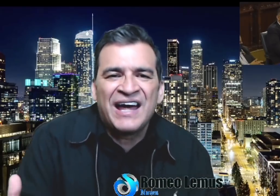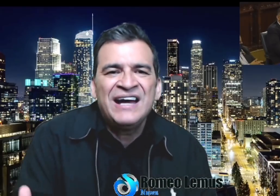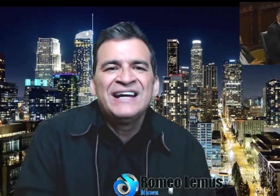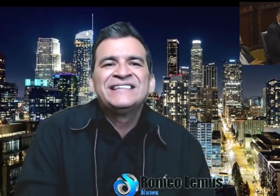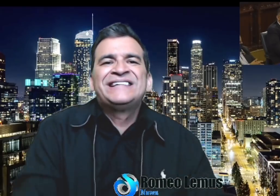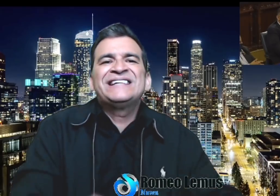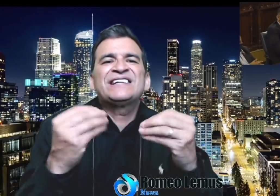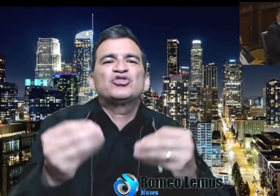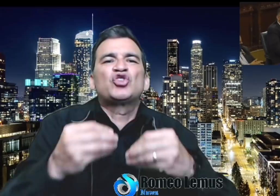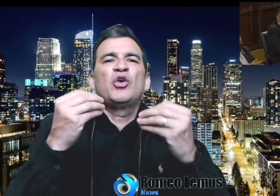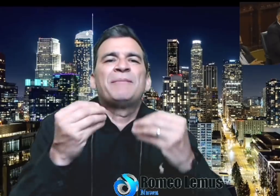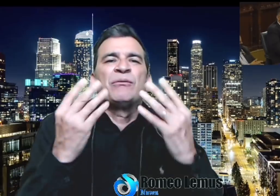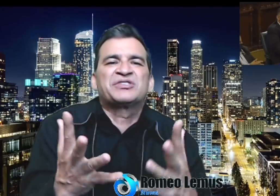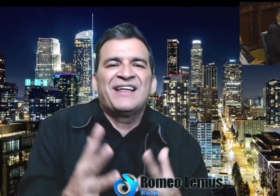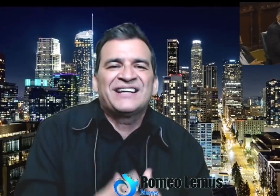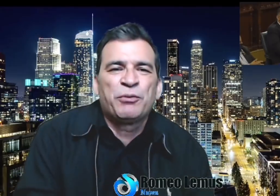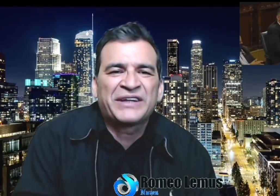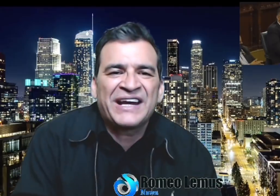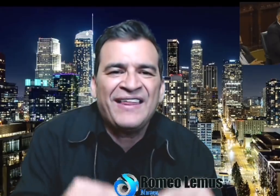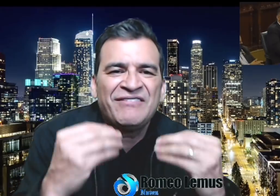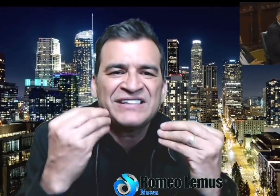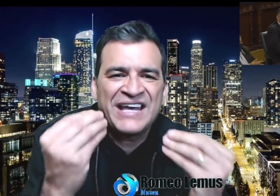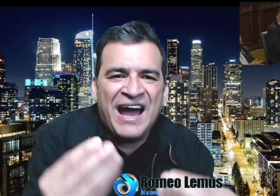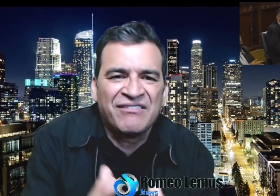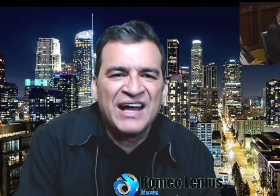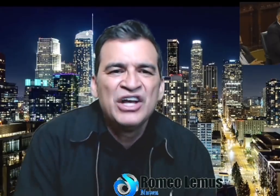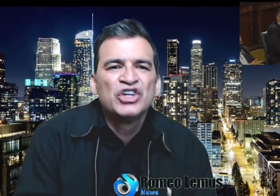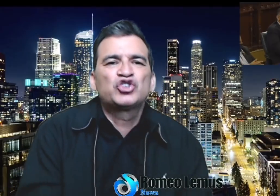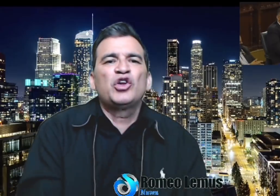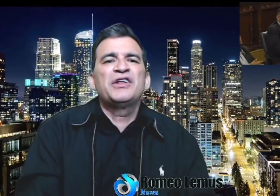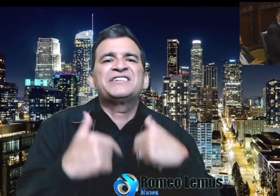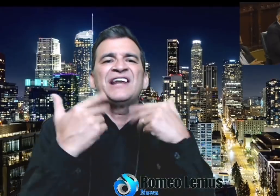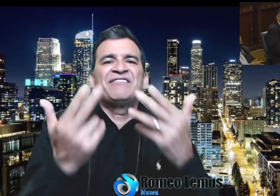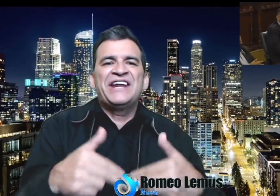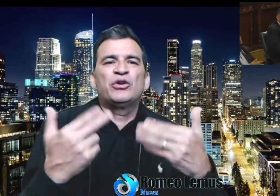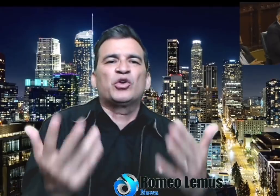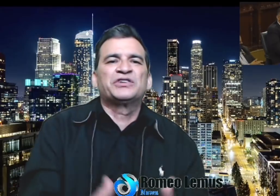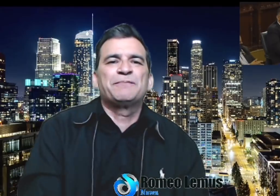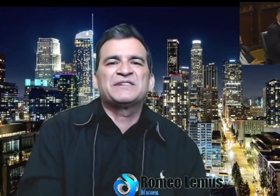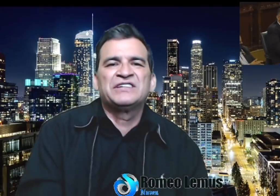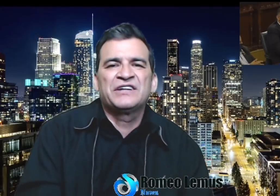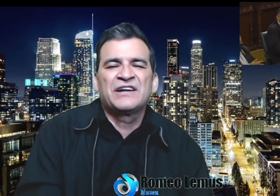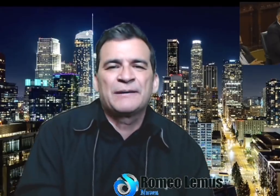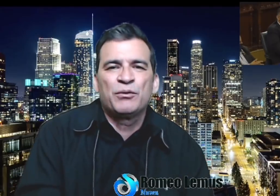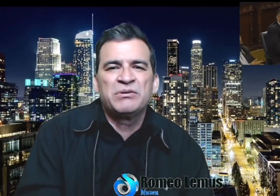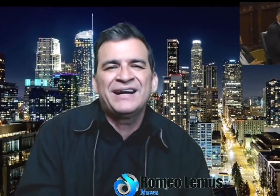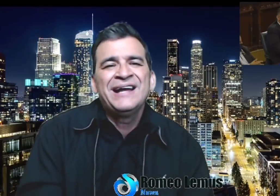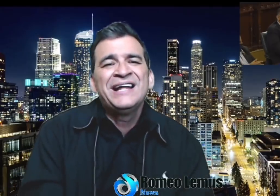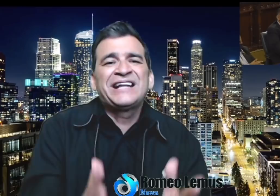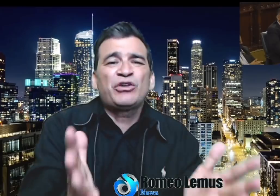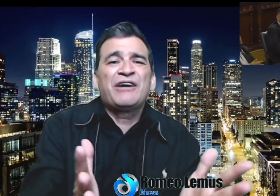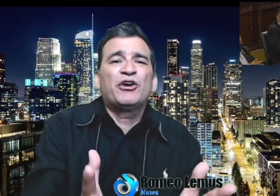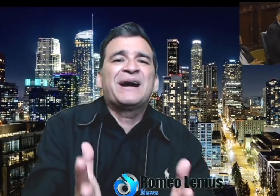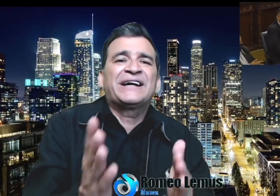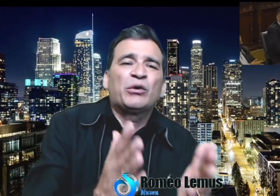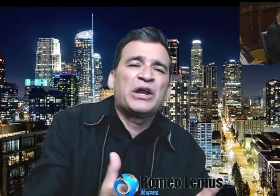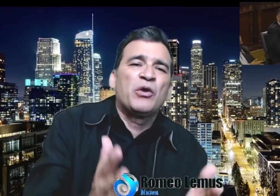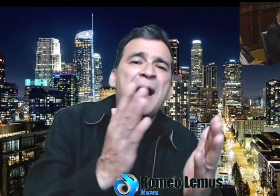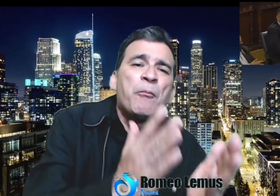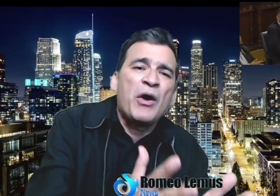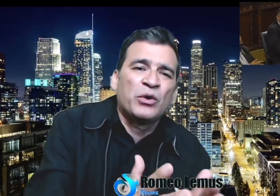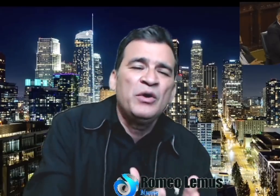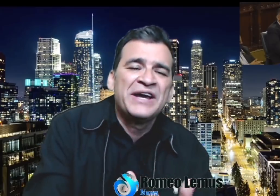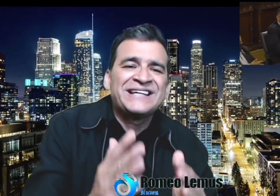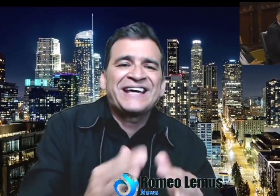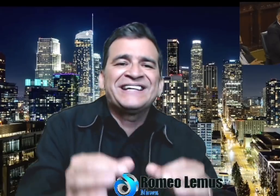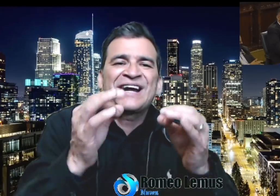que habla dice solo babosadas porque cada vez que habla solo destila veneno contra el presidente de la república de todas formas creo que